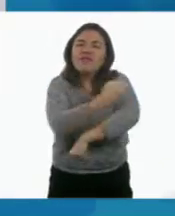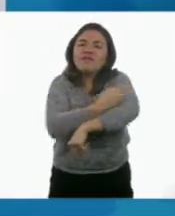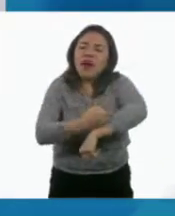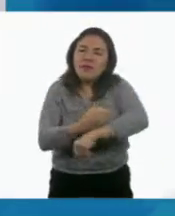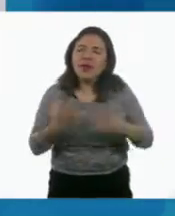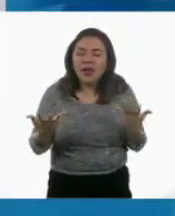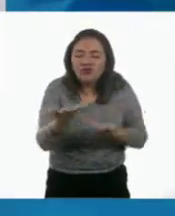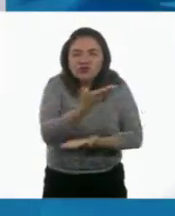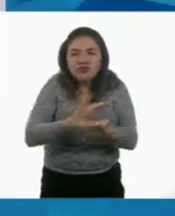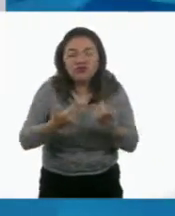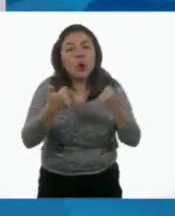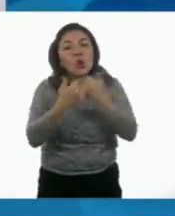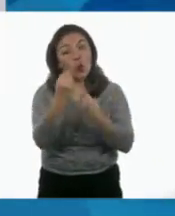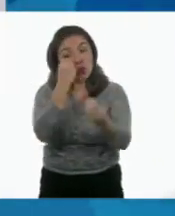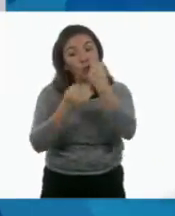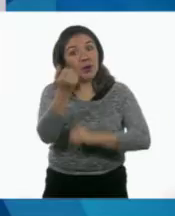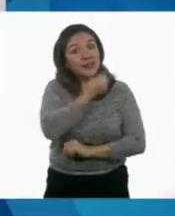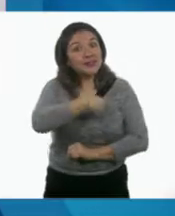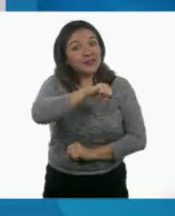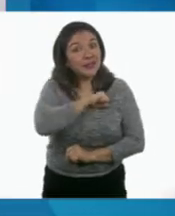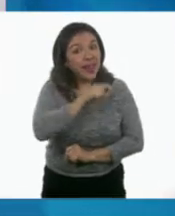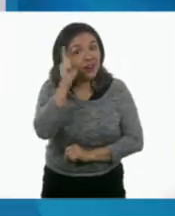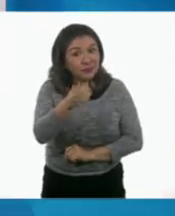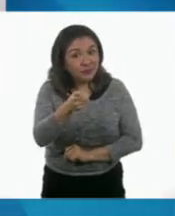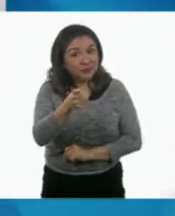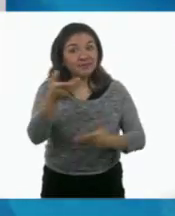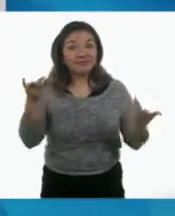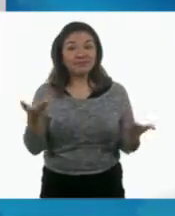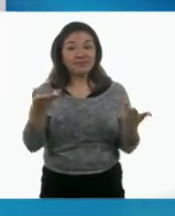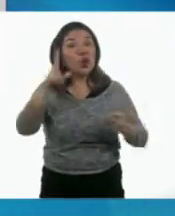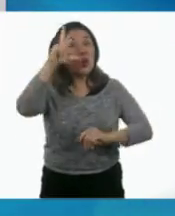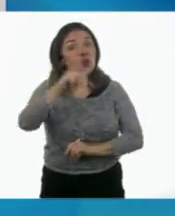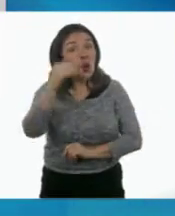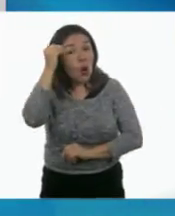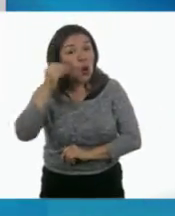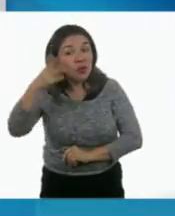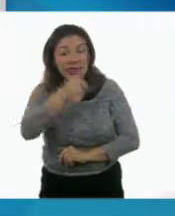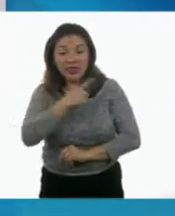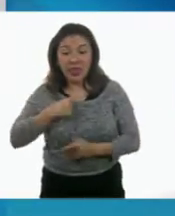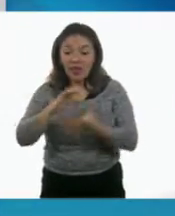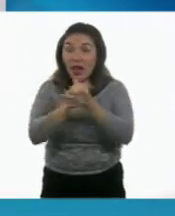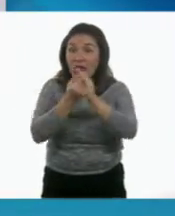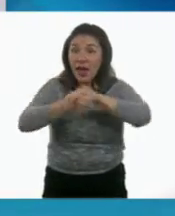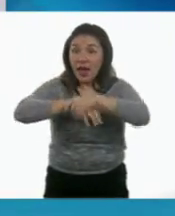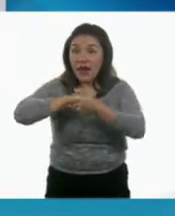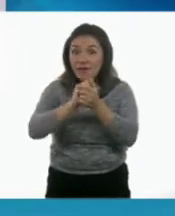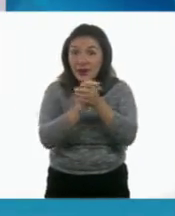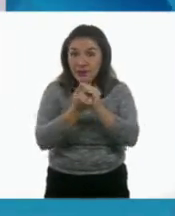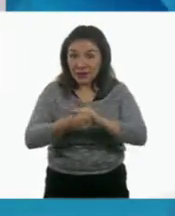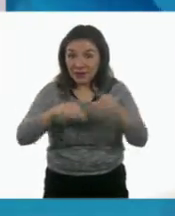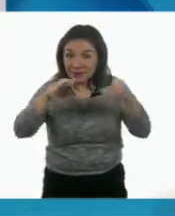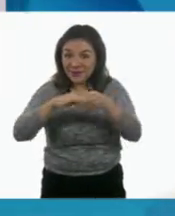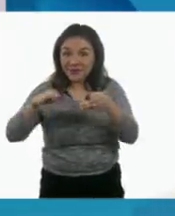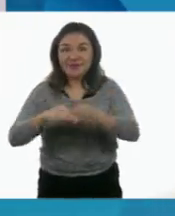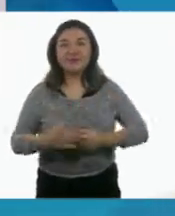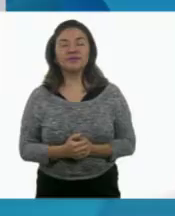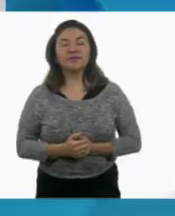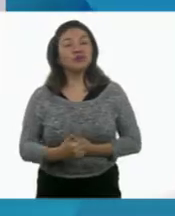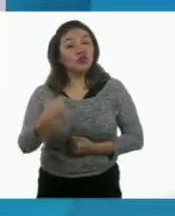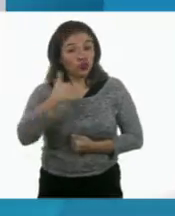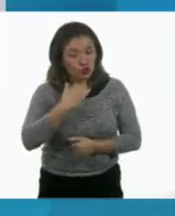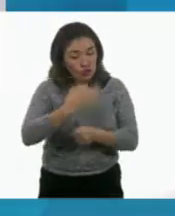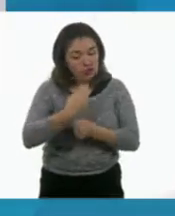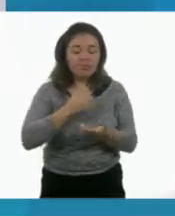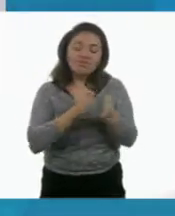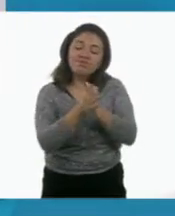familia y comer saludablemente. Así que no se olviden de lavarse las manos. Yo me